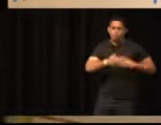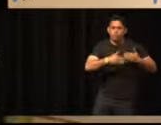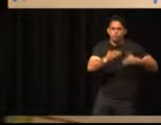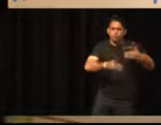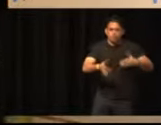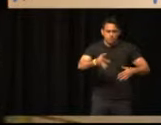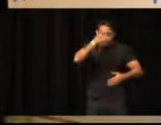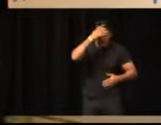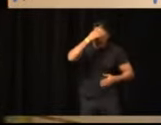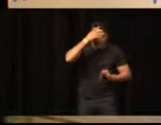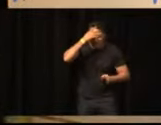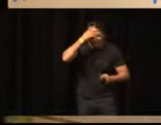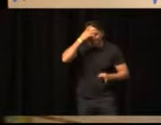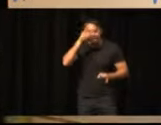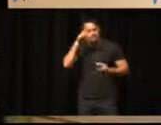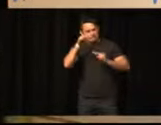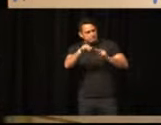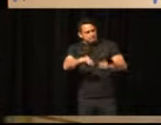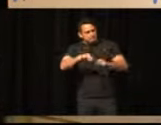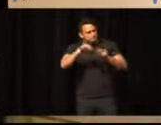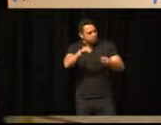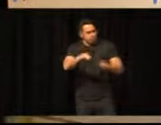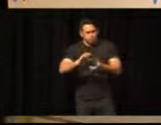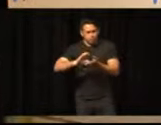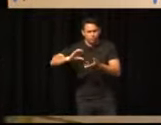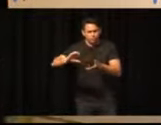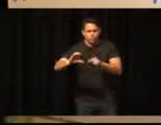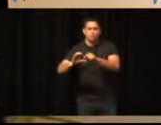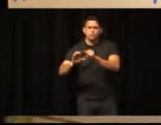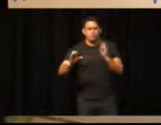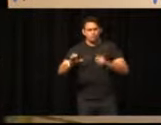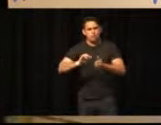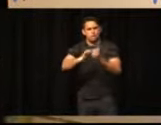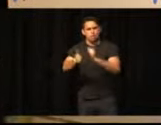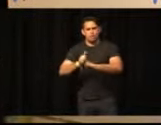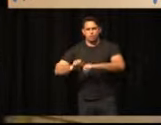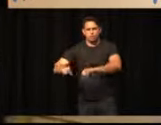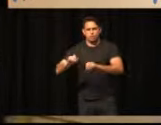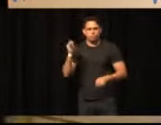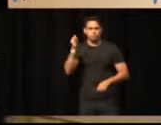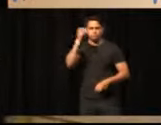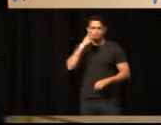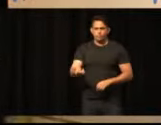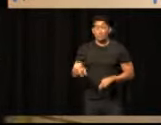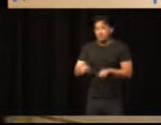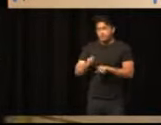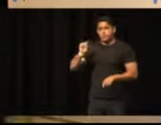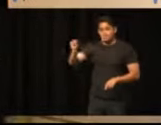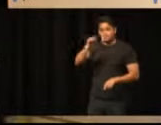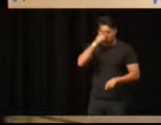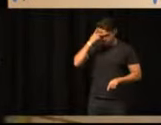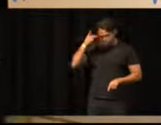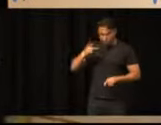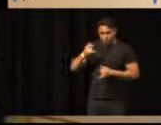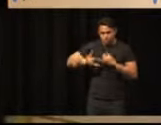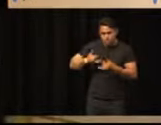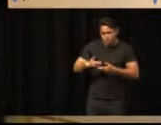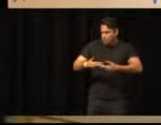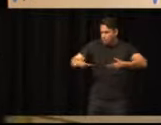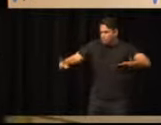de concientización, inclusive de que la inversión, el deporte educacional, el deporte de